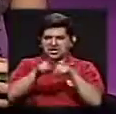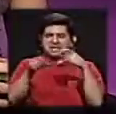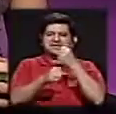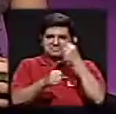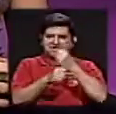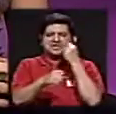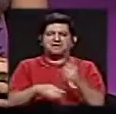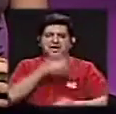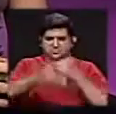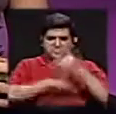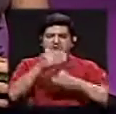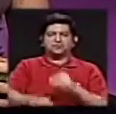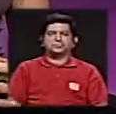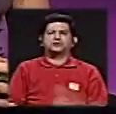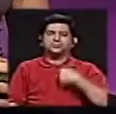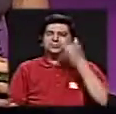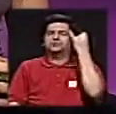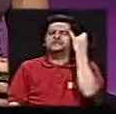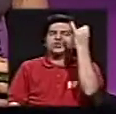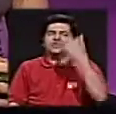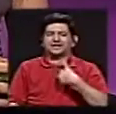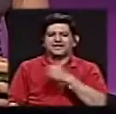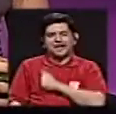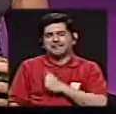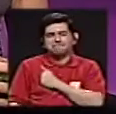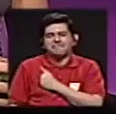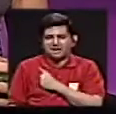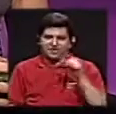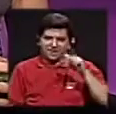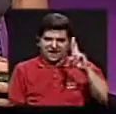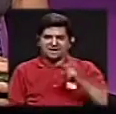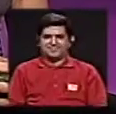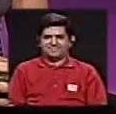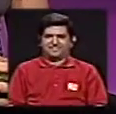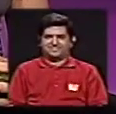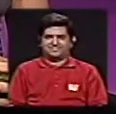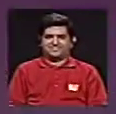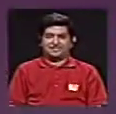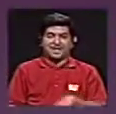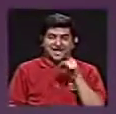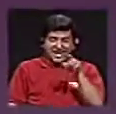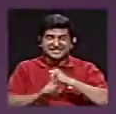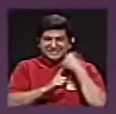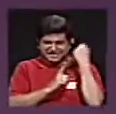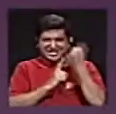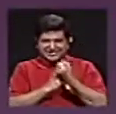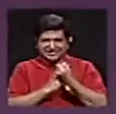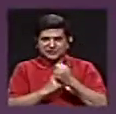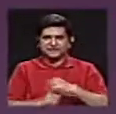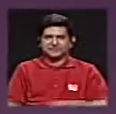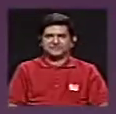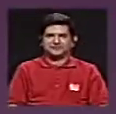trabajaba esta propuesta tengo la impresión perdonan que marta que que esta situación